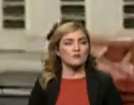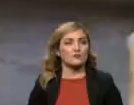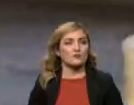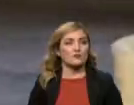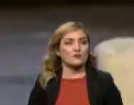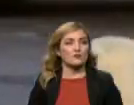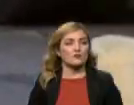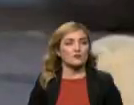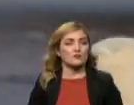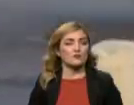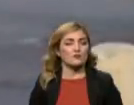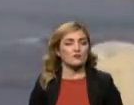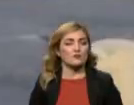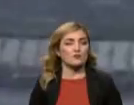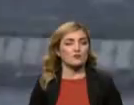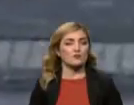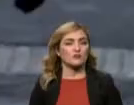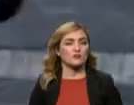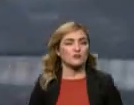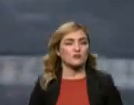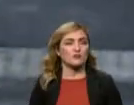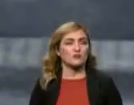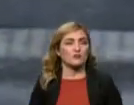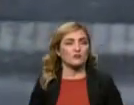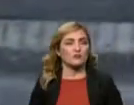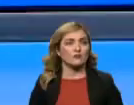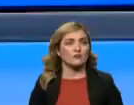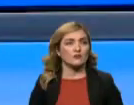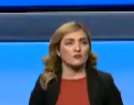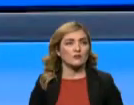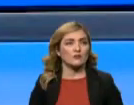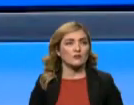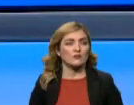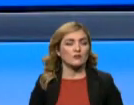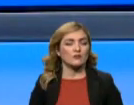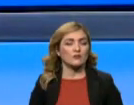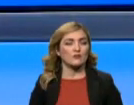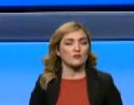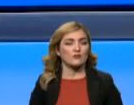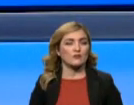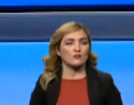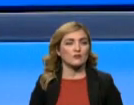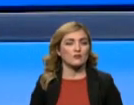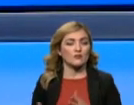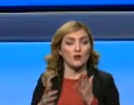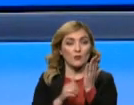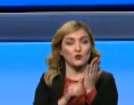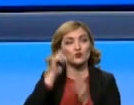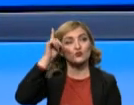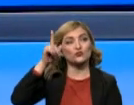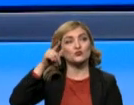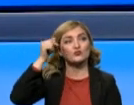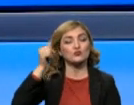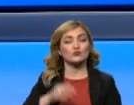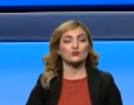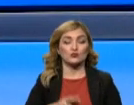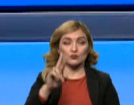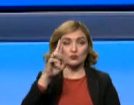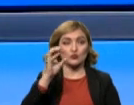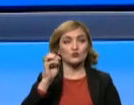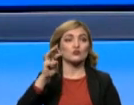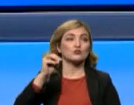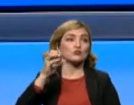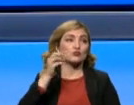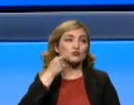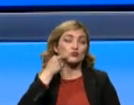embajador o embajadora en ese país. Dayana Monroy, 24 horas. La ministra de Gobierno, María Paula Romo, dijo